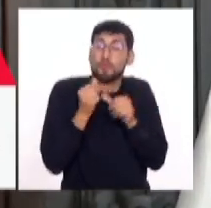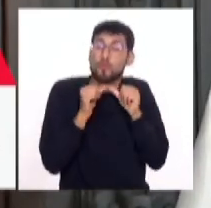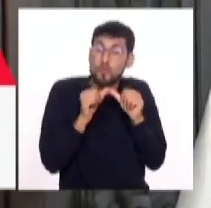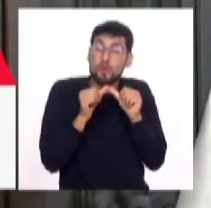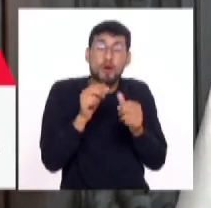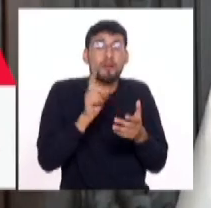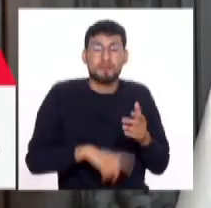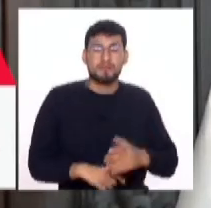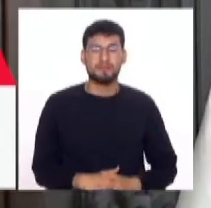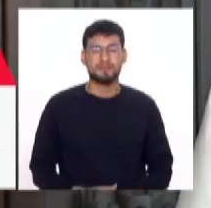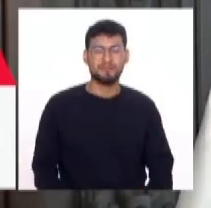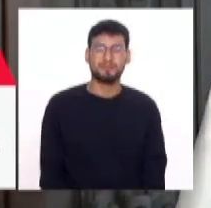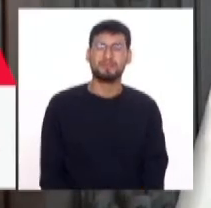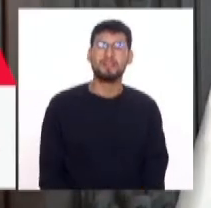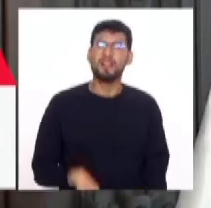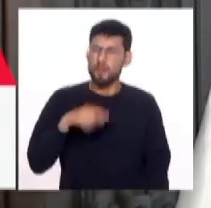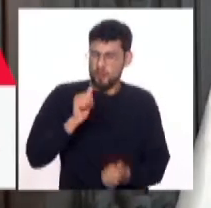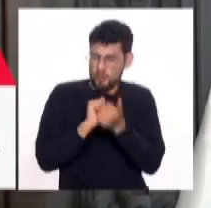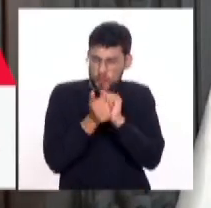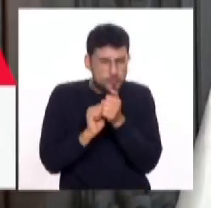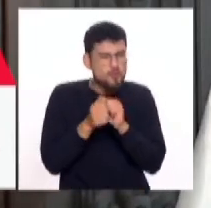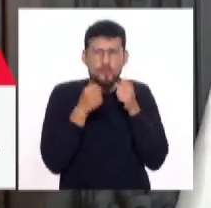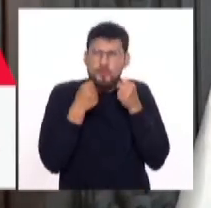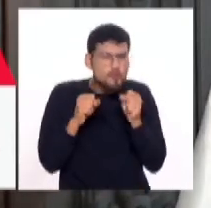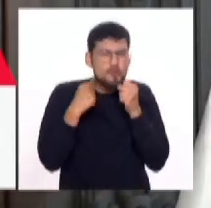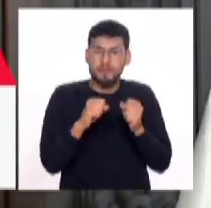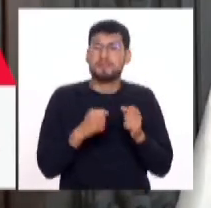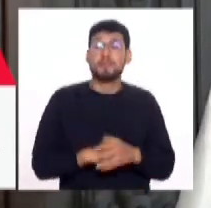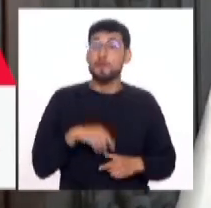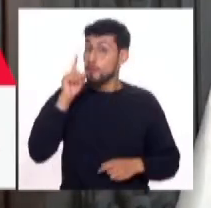sostenido es a través del impulso a la competitividad,